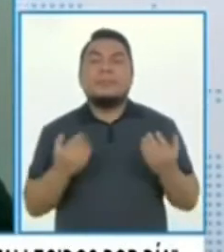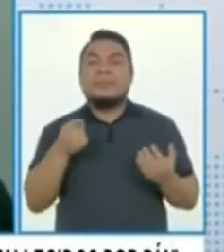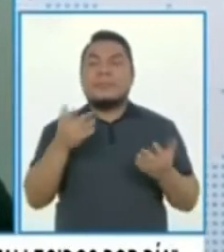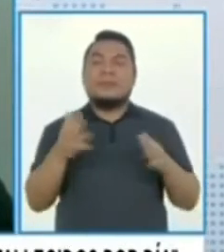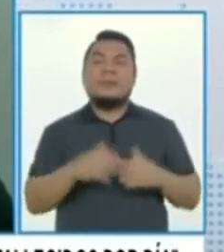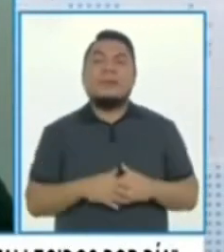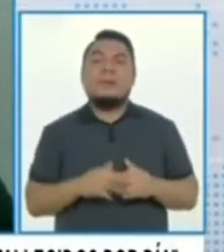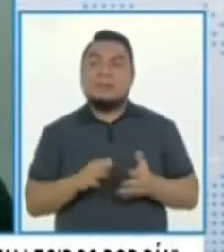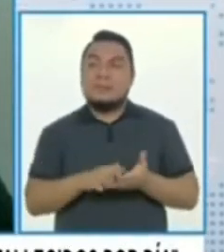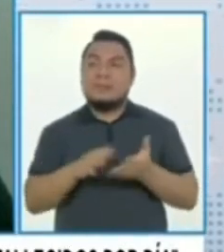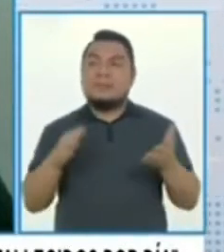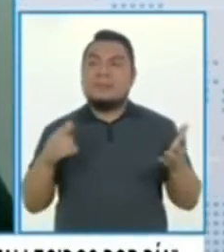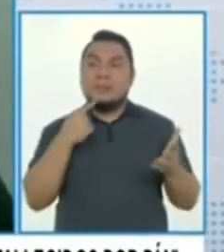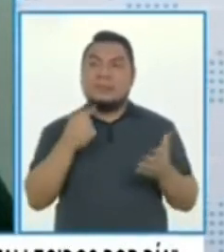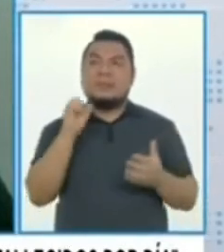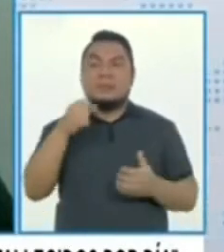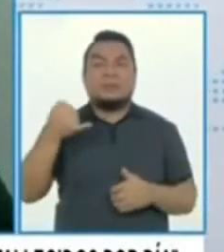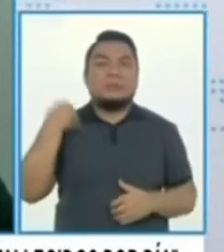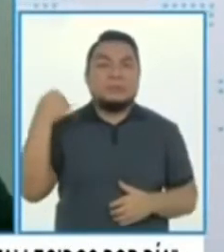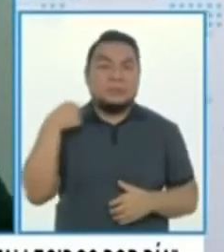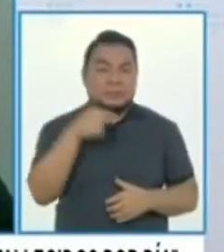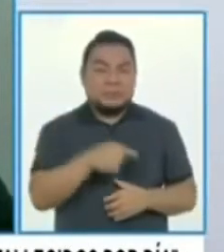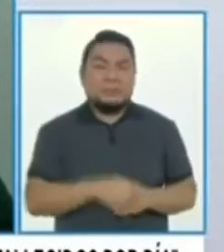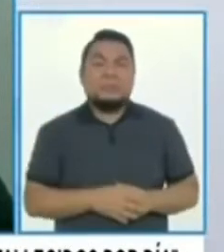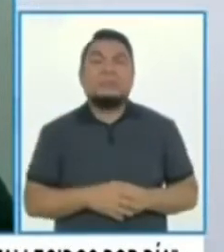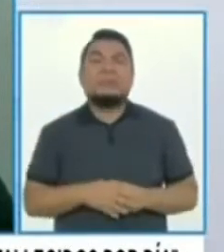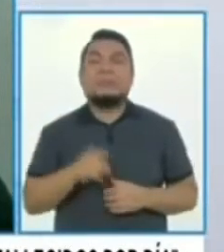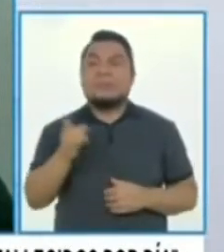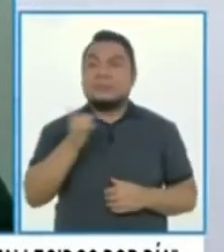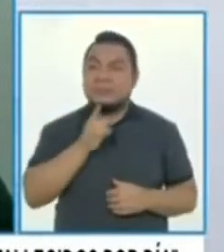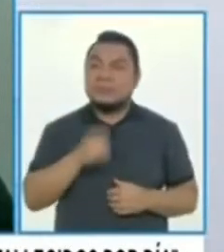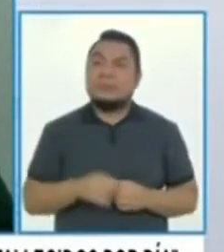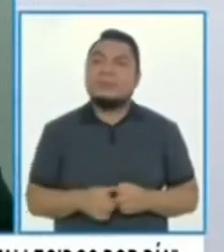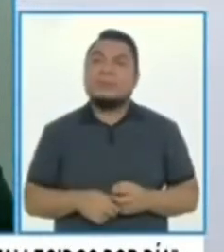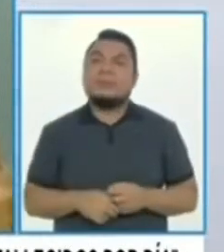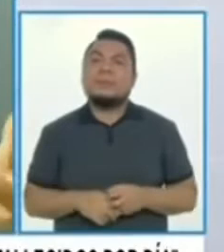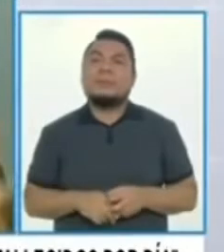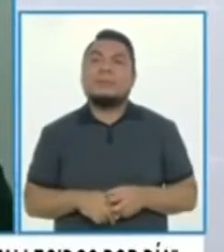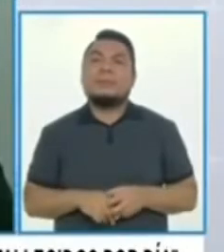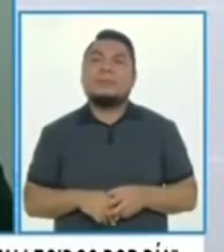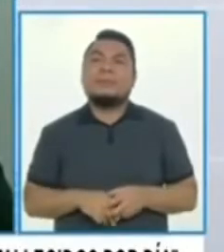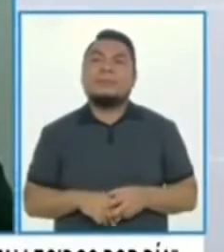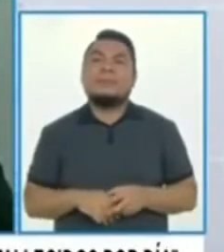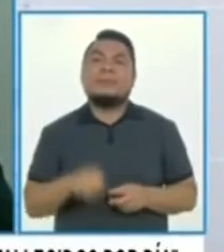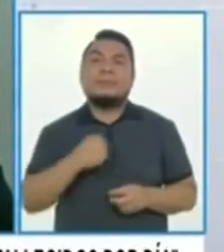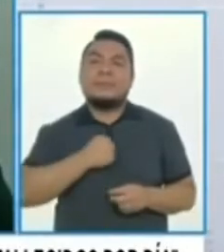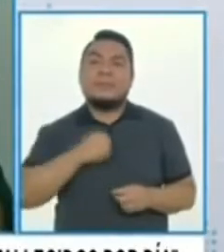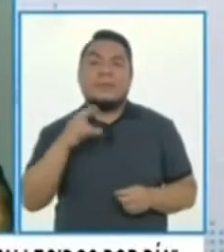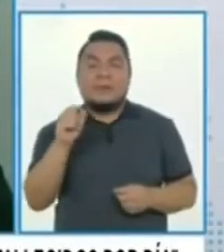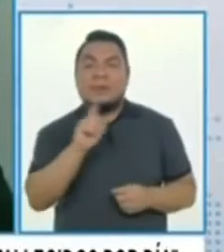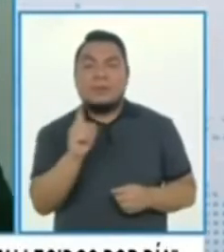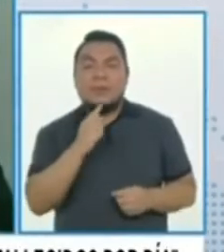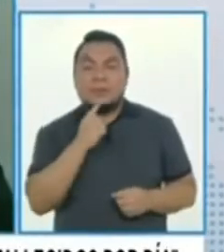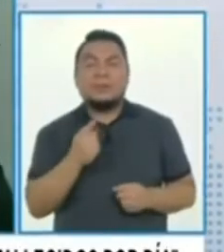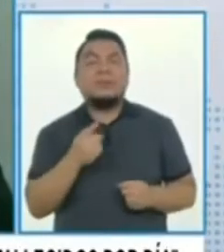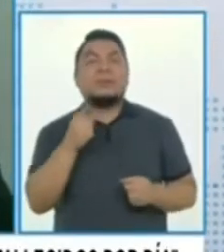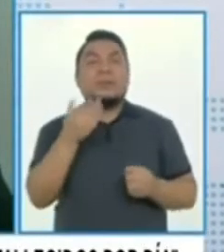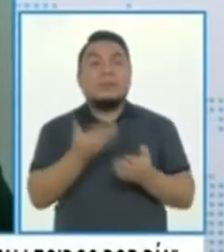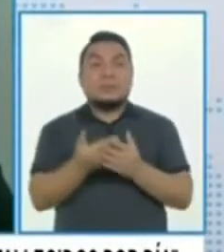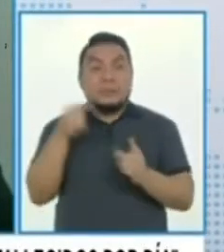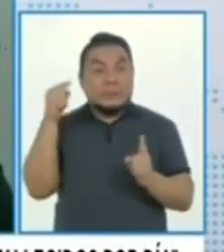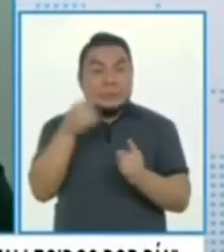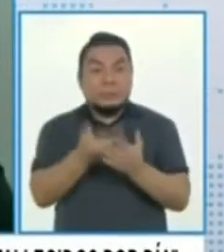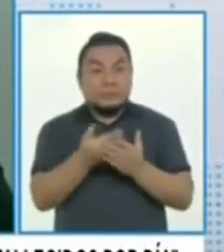se ha incrementado la estadística de jóvenes infectados? No, lamentablemente no hay una data específica